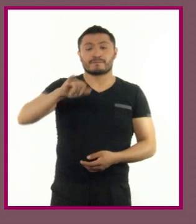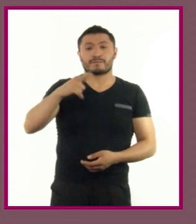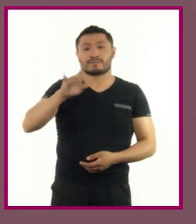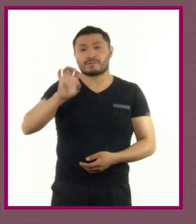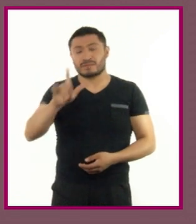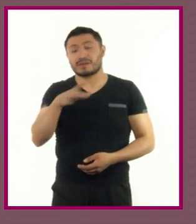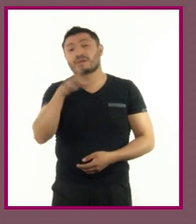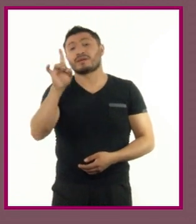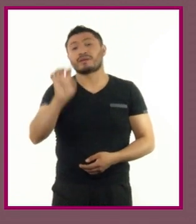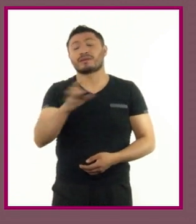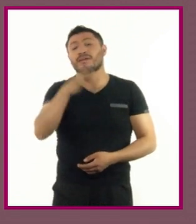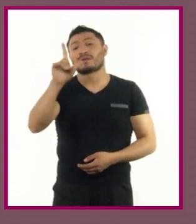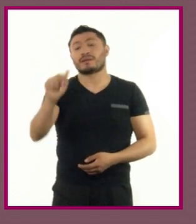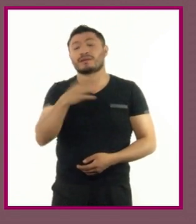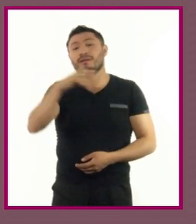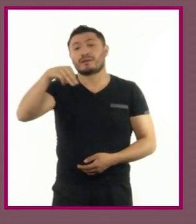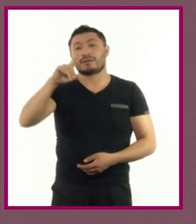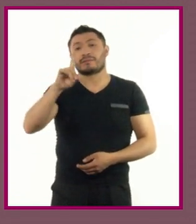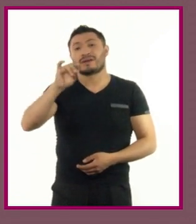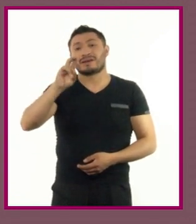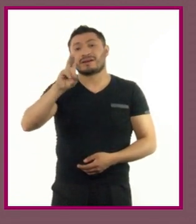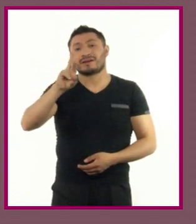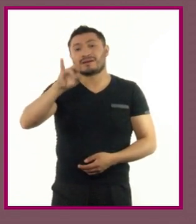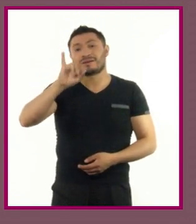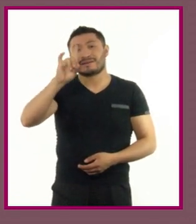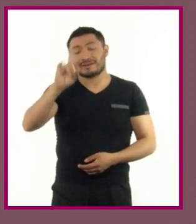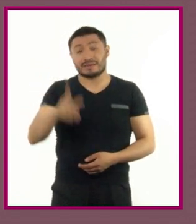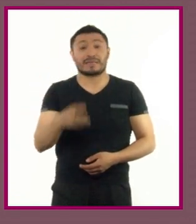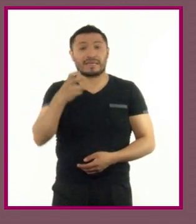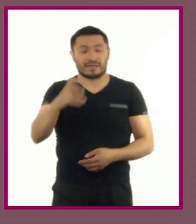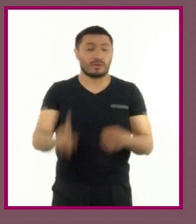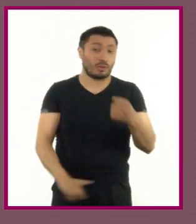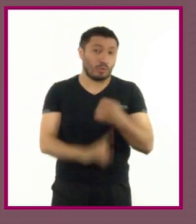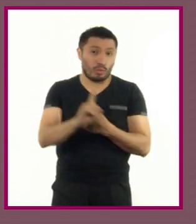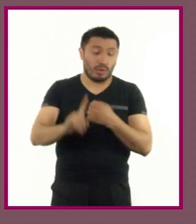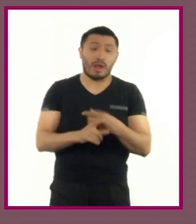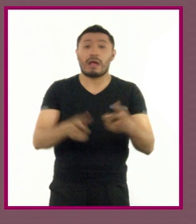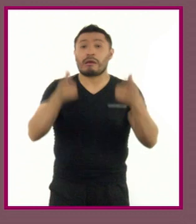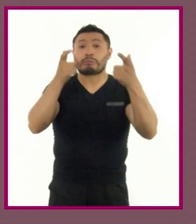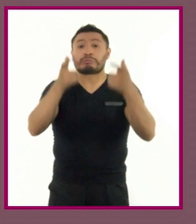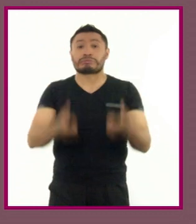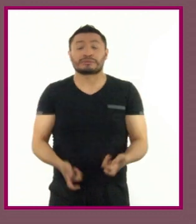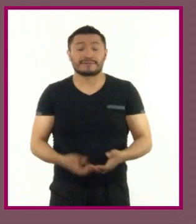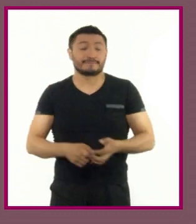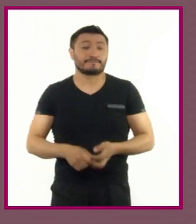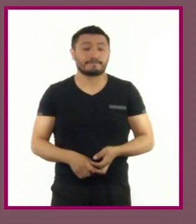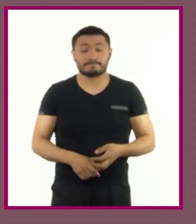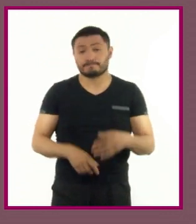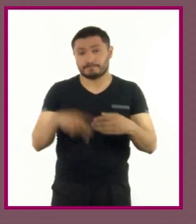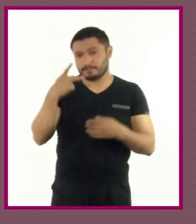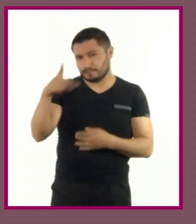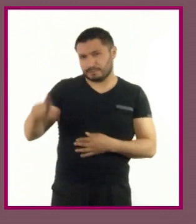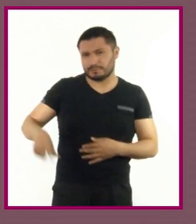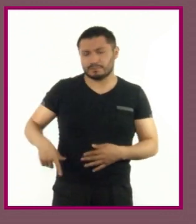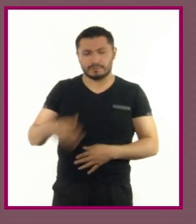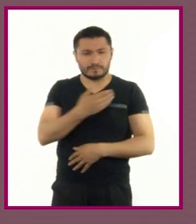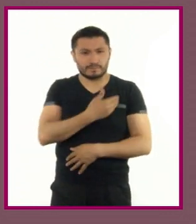y como producto de la crisis. Y esa presidencia desembocó en